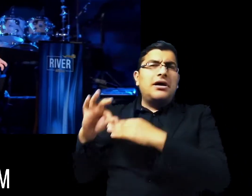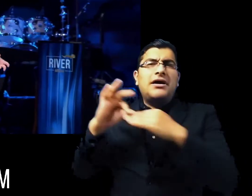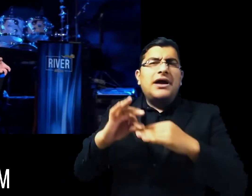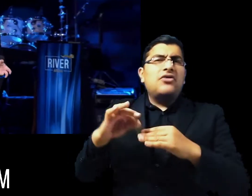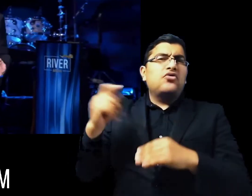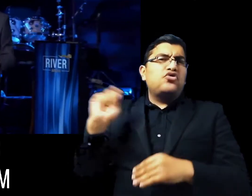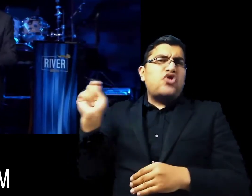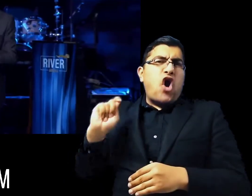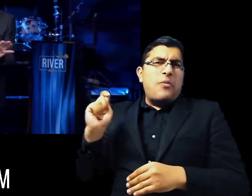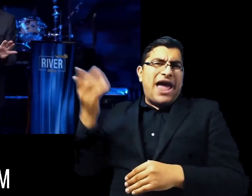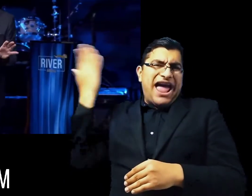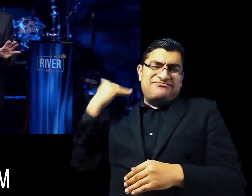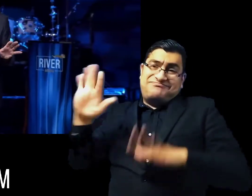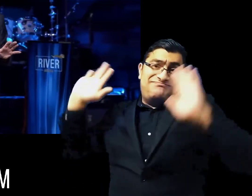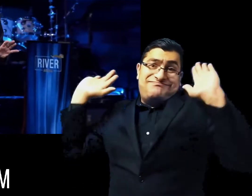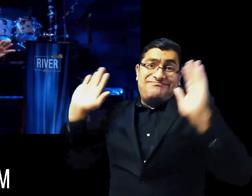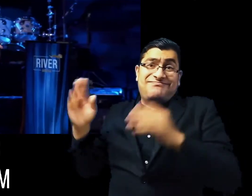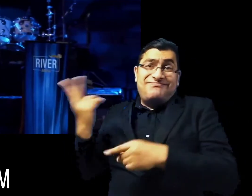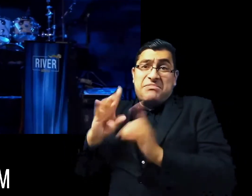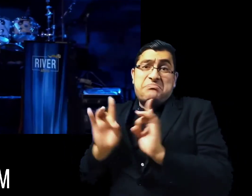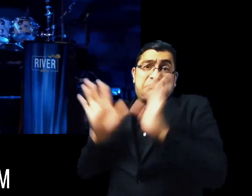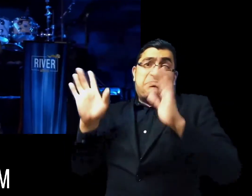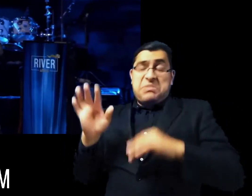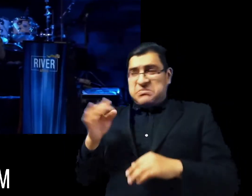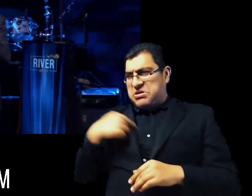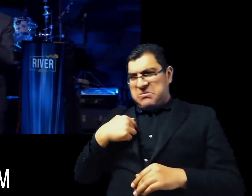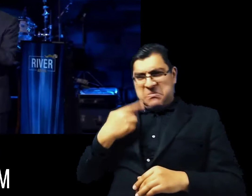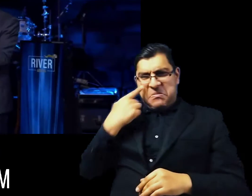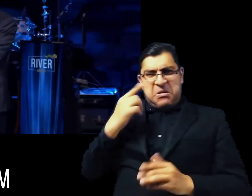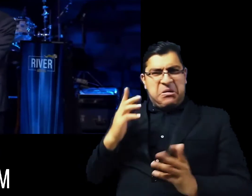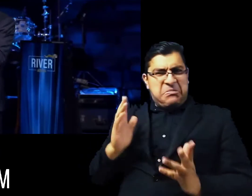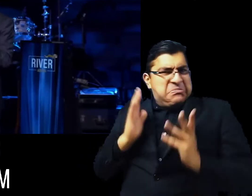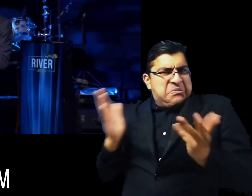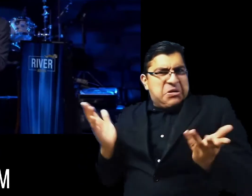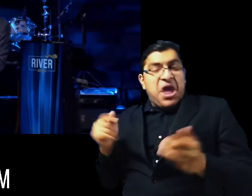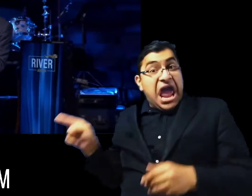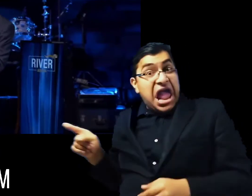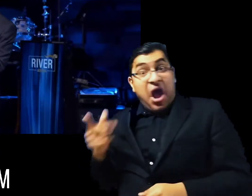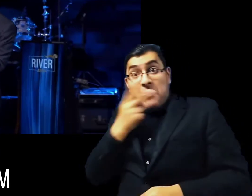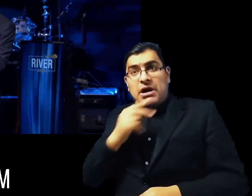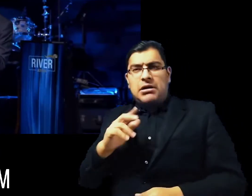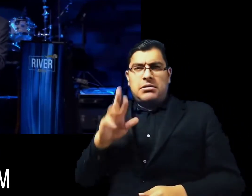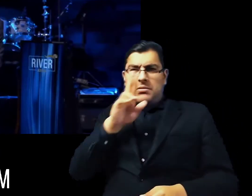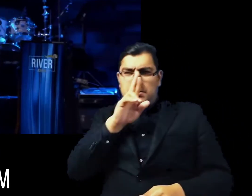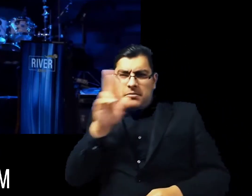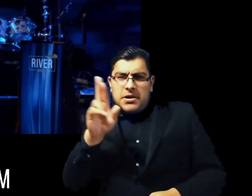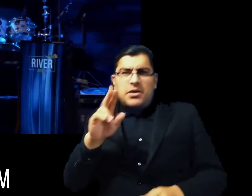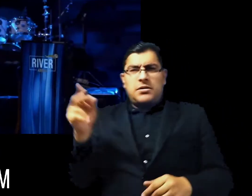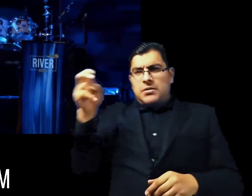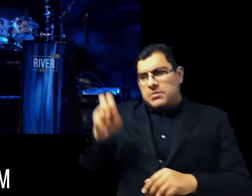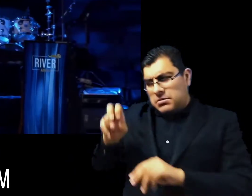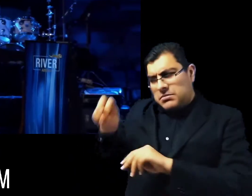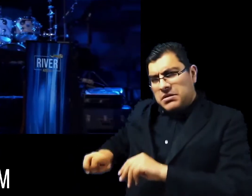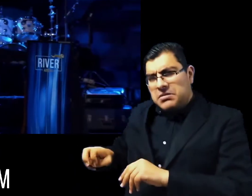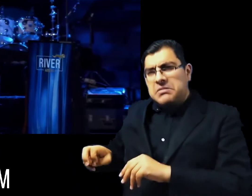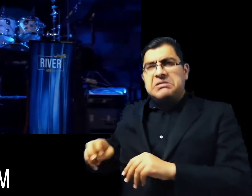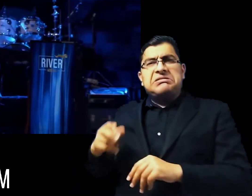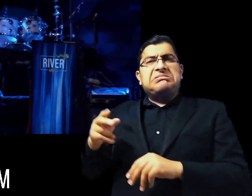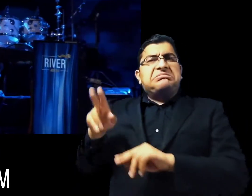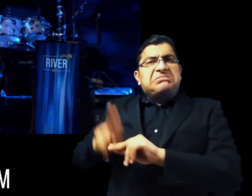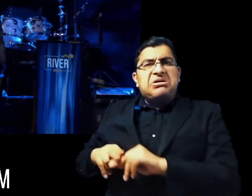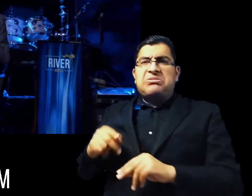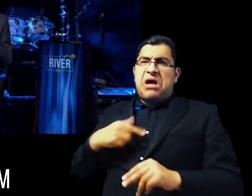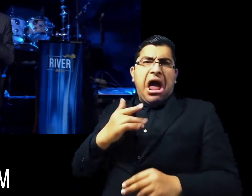novia de ese entonces, no lo sé. Pero no me llamó la atención él, porque él fue muy respetuoso, vino, se sentó aquí,